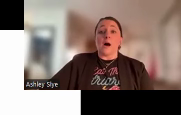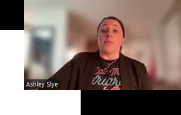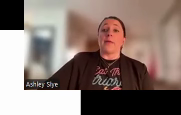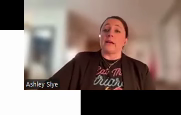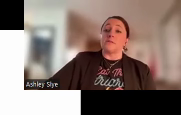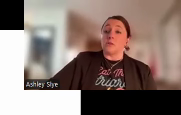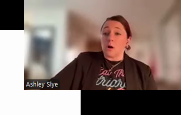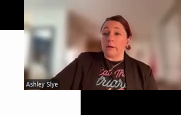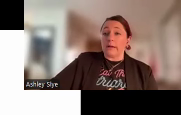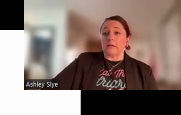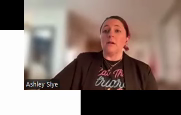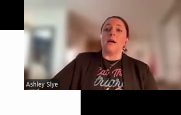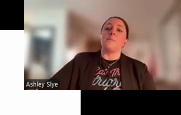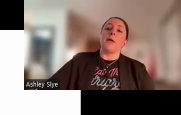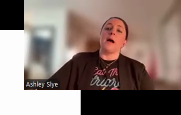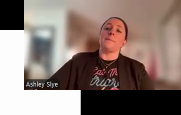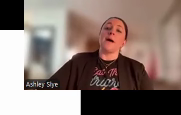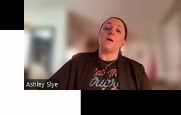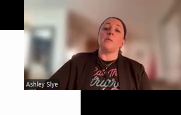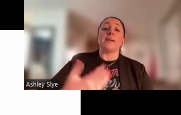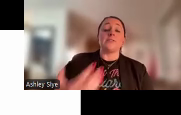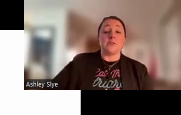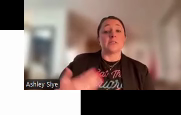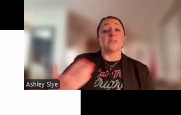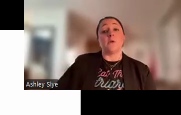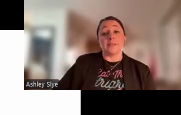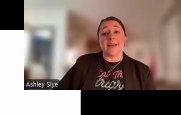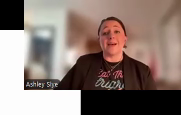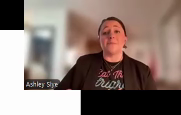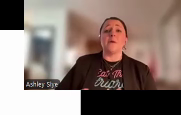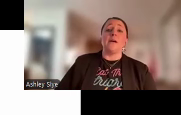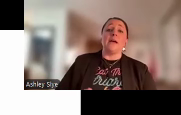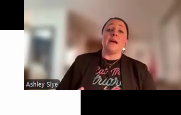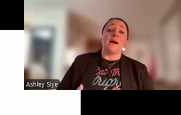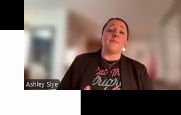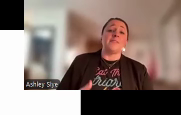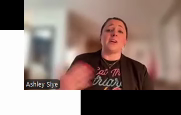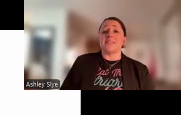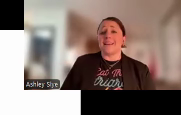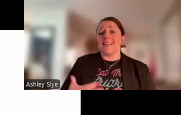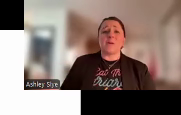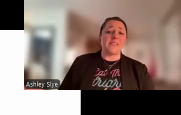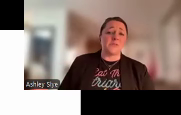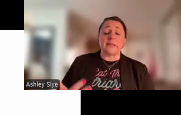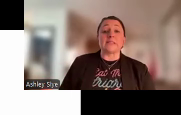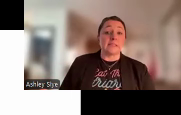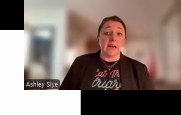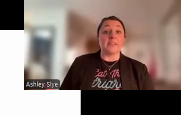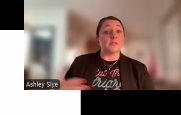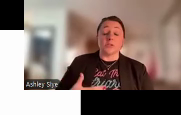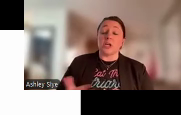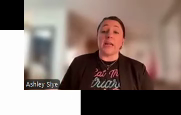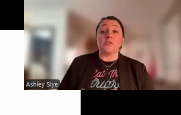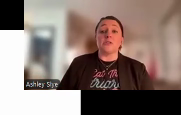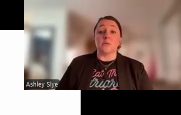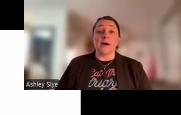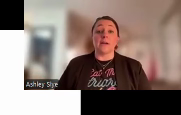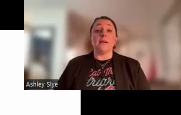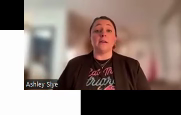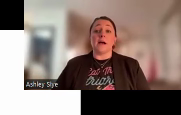de su vida. Entonces, no simplemente establecemos un plan de seguridad y nos quedamos con ello. Como defensores, siempre